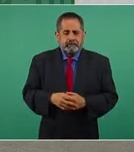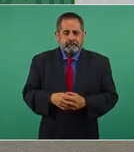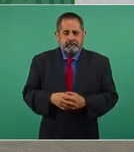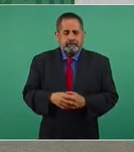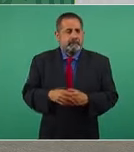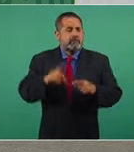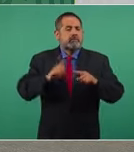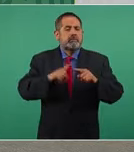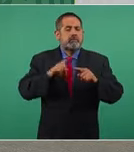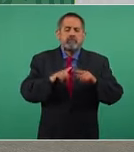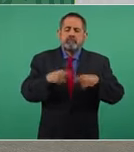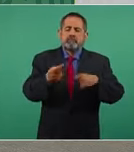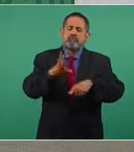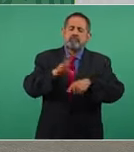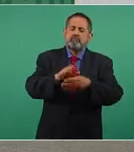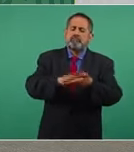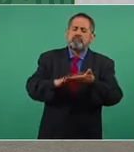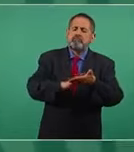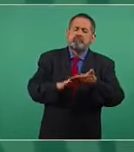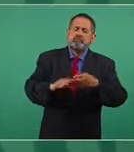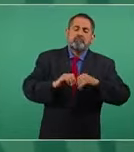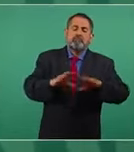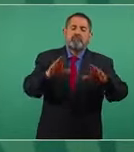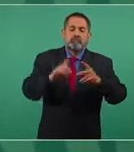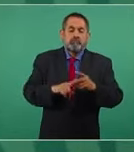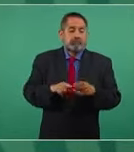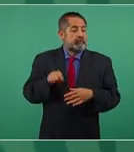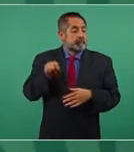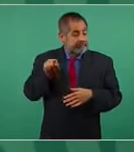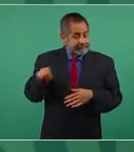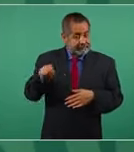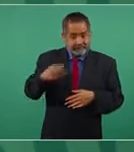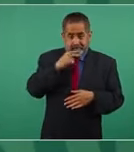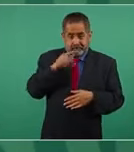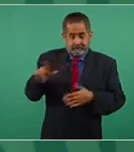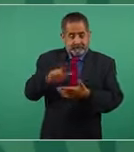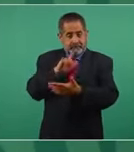lo absuelven del delito